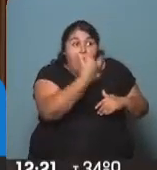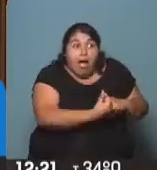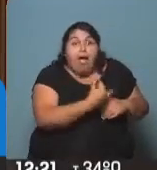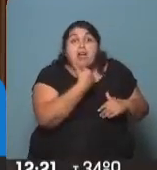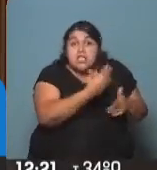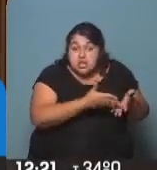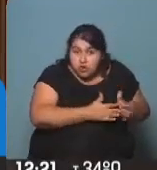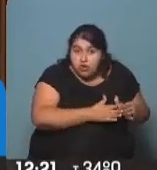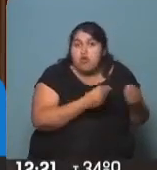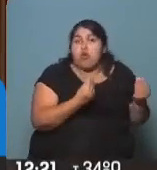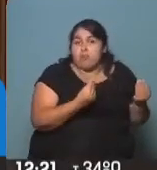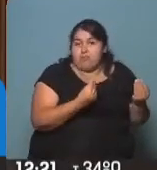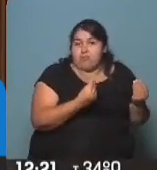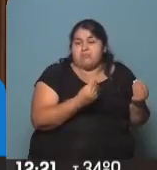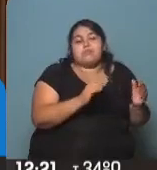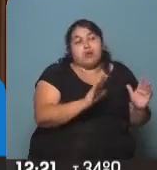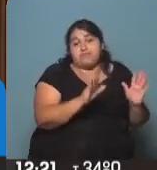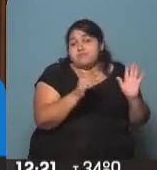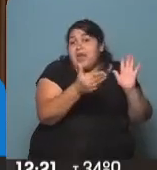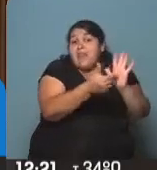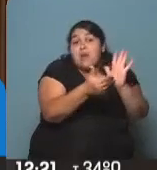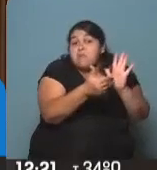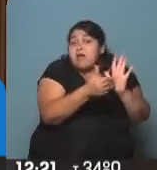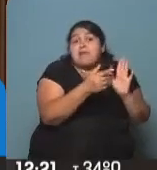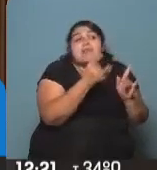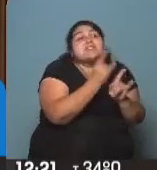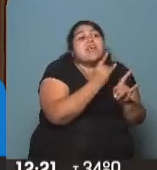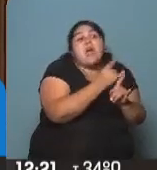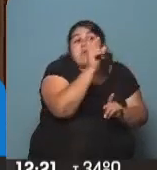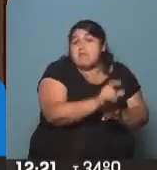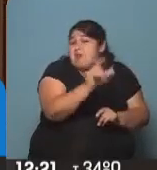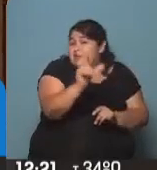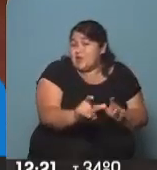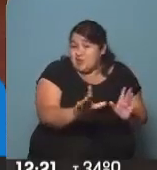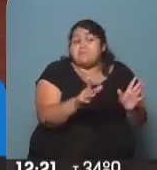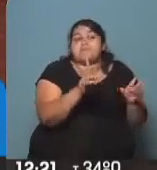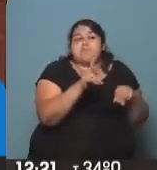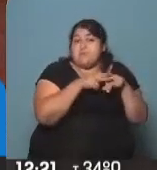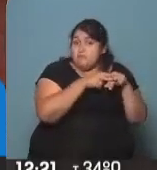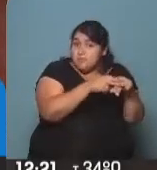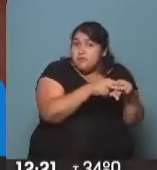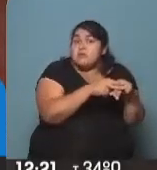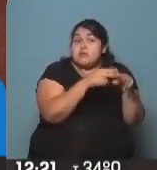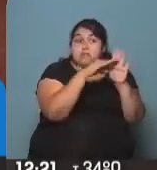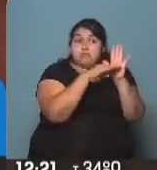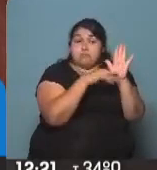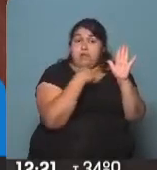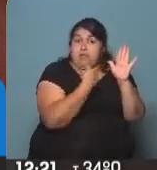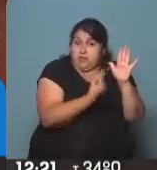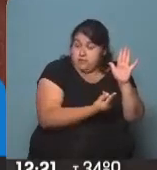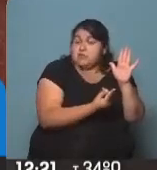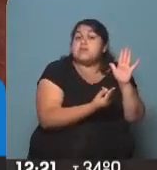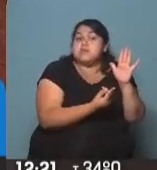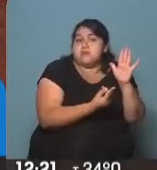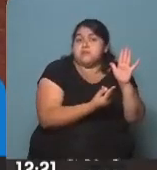comportarse? Bueno, ahí está. Depende, usted sabe que en la Iglesia Católica depende después de cada obispo. La recomendación que hace ese manual es, por